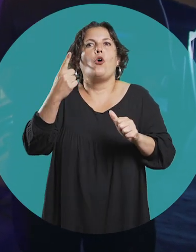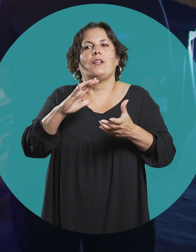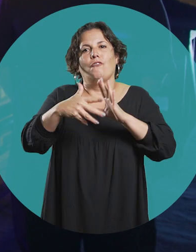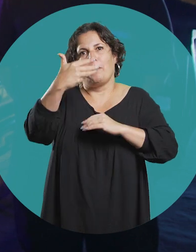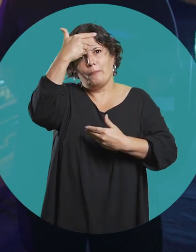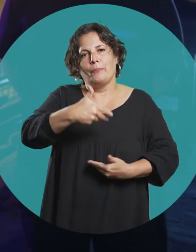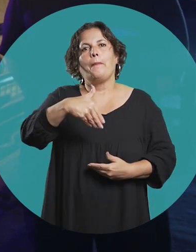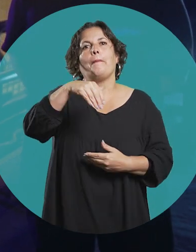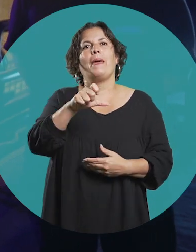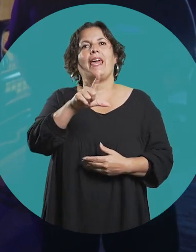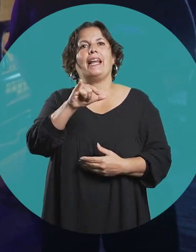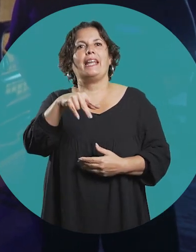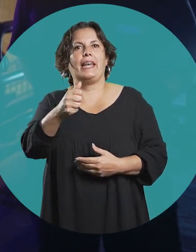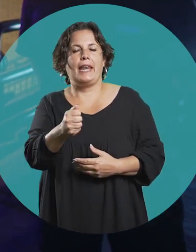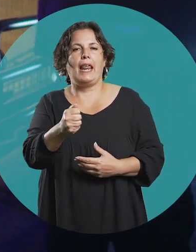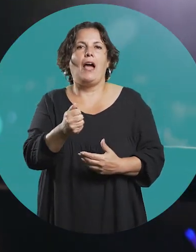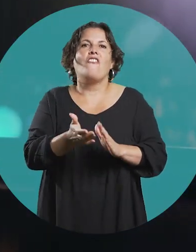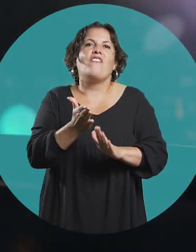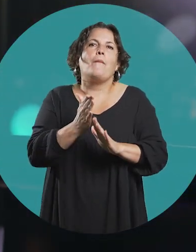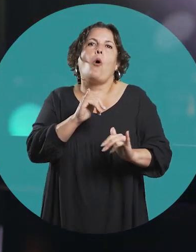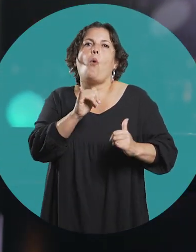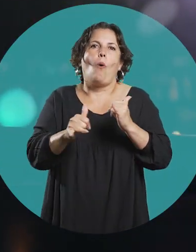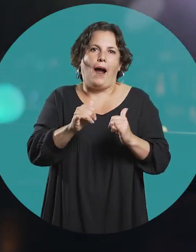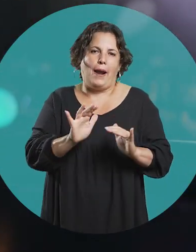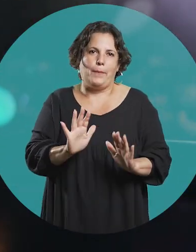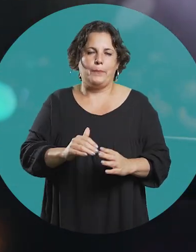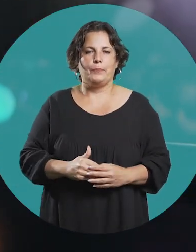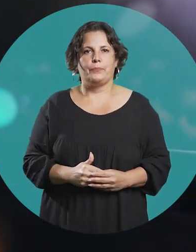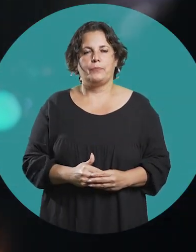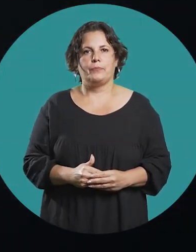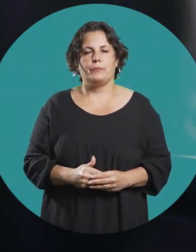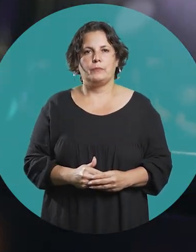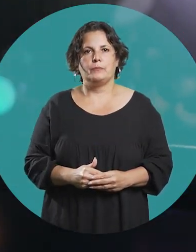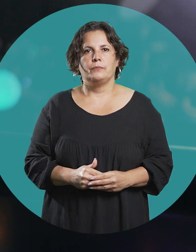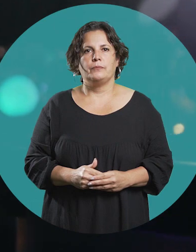Melinas Furmans. Vamos a jugar. Vamos con eso, Chancho.